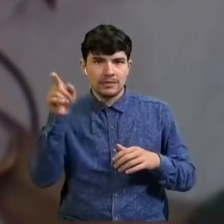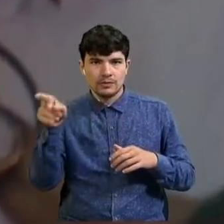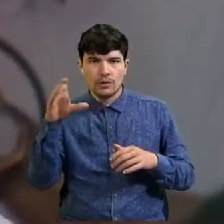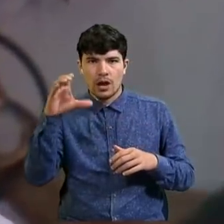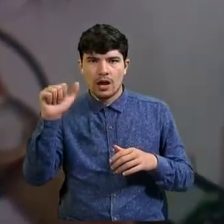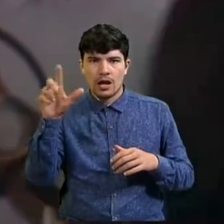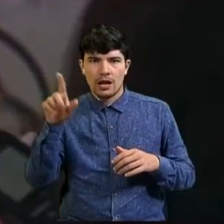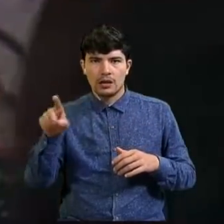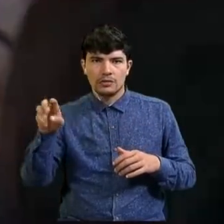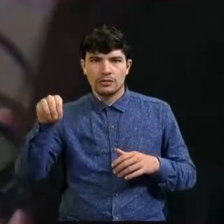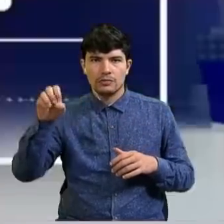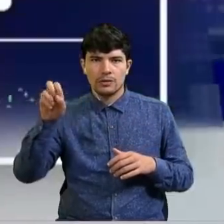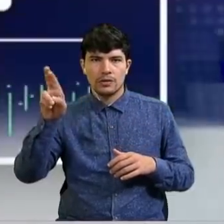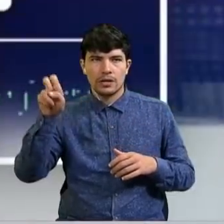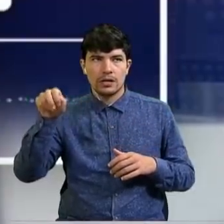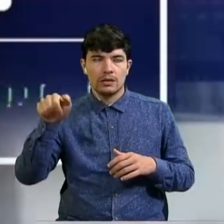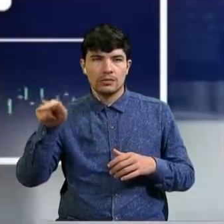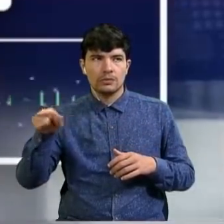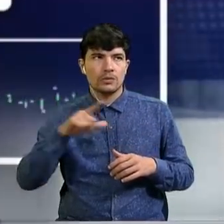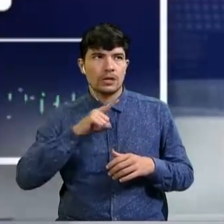líder del corregimiento La Fortuna.